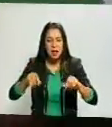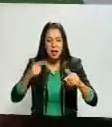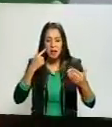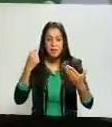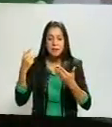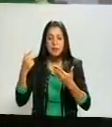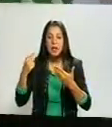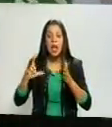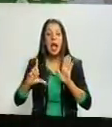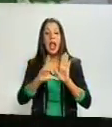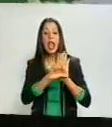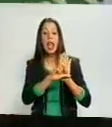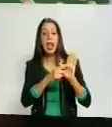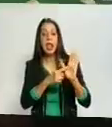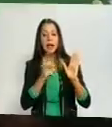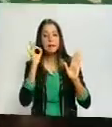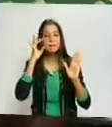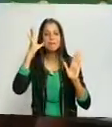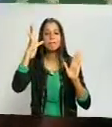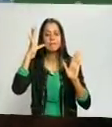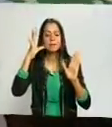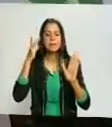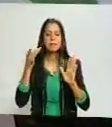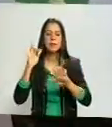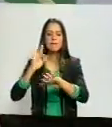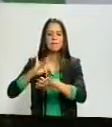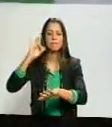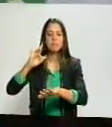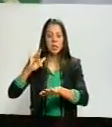Esta ley impactará lo que es el